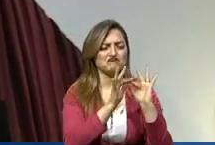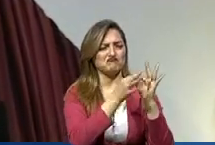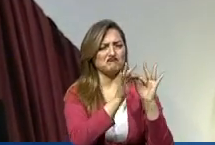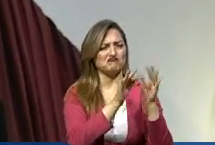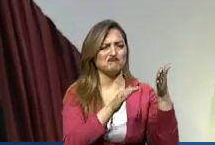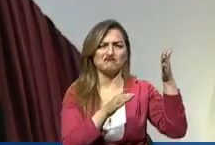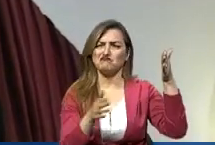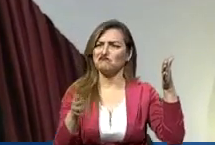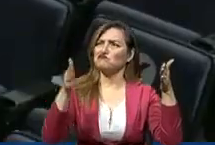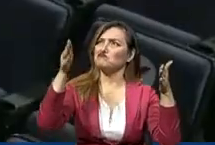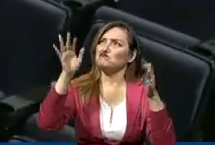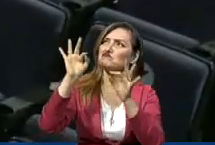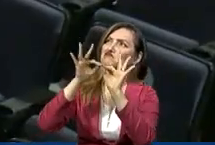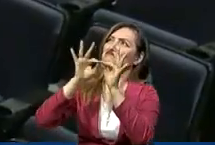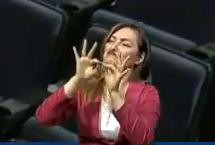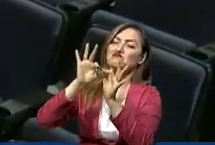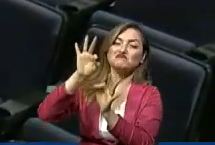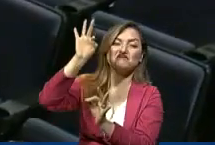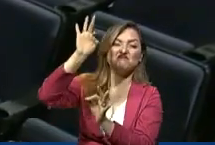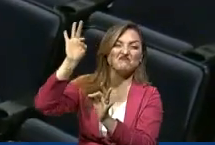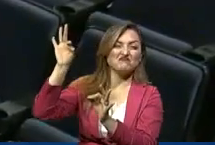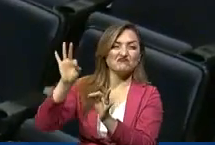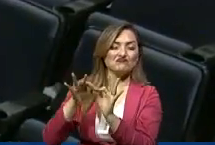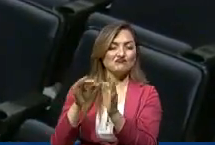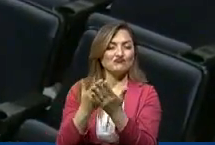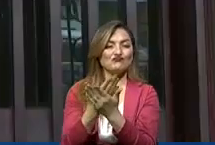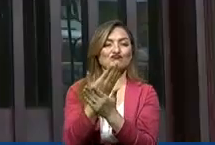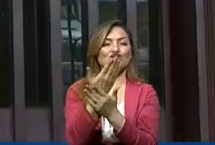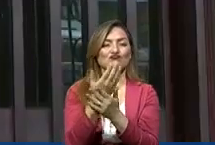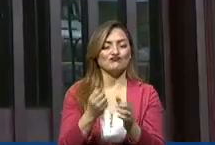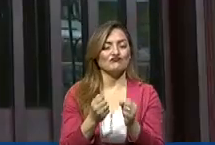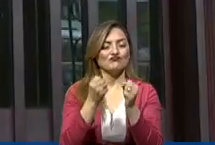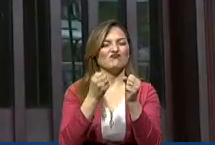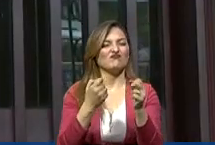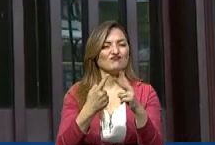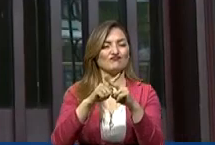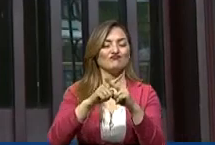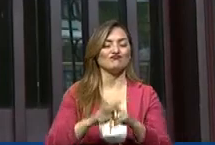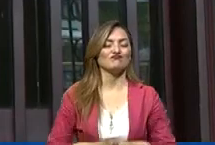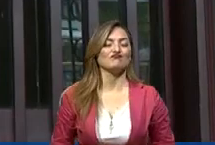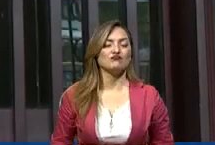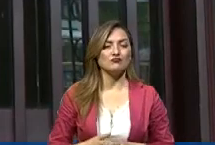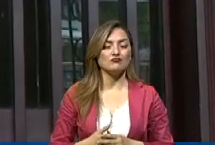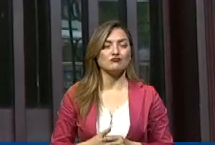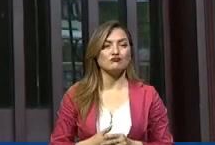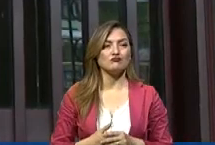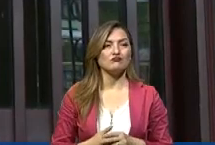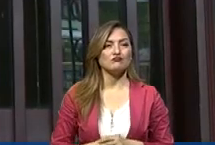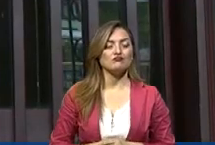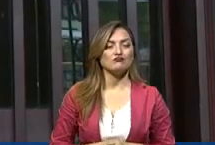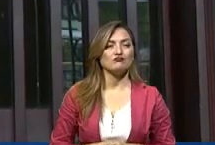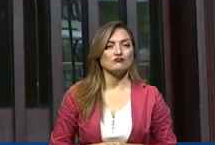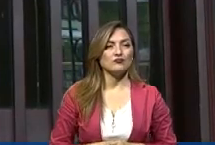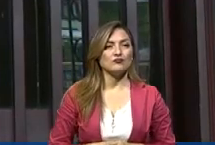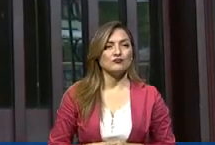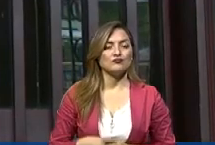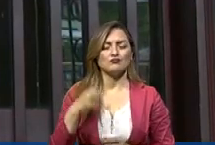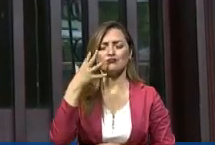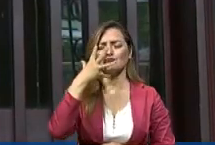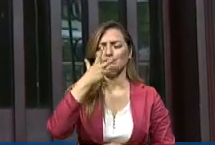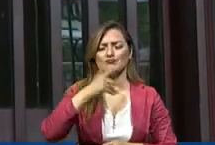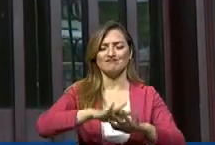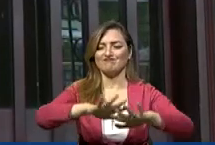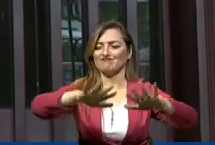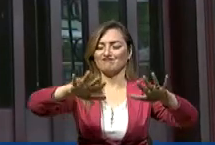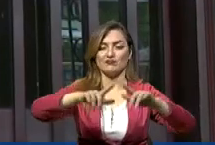remodelado, este ícono de la arquitectura quiteña renace con más fuerza. Entonces tenemos un lindísimo escenario que ha crecido,